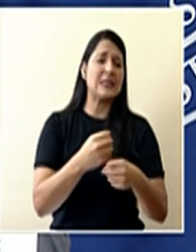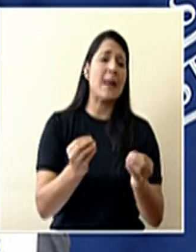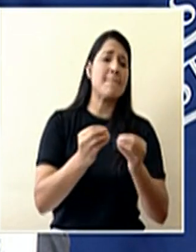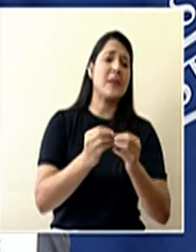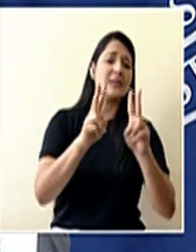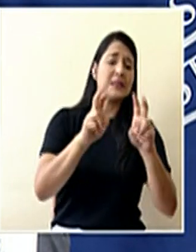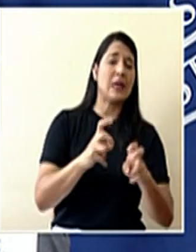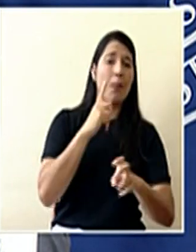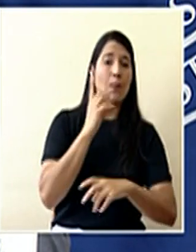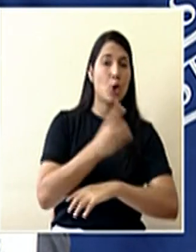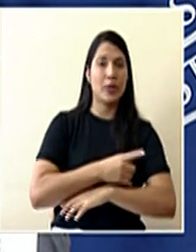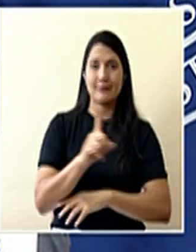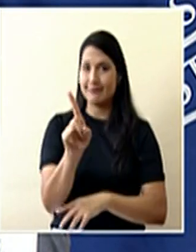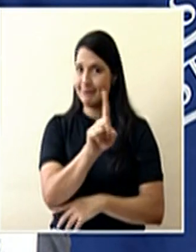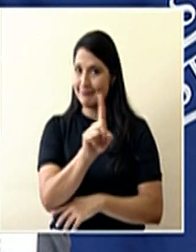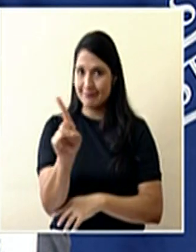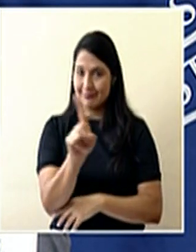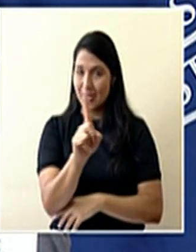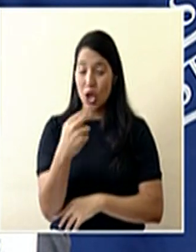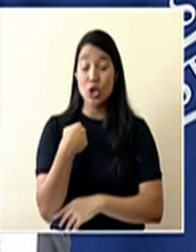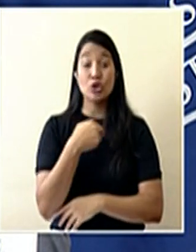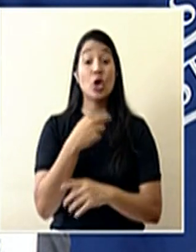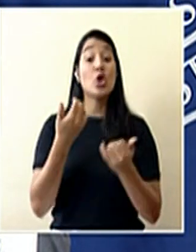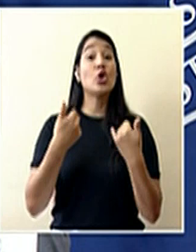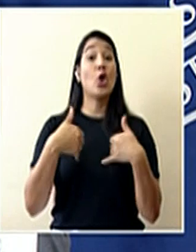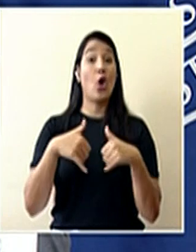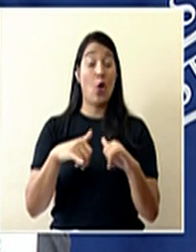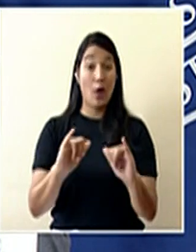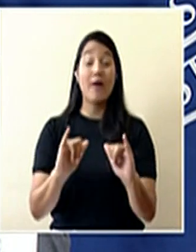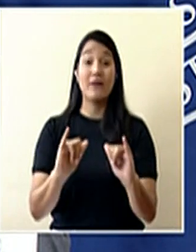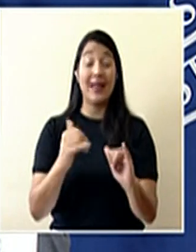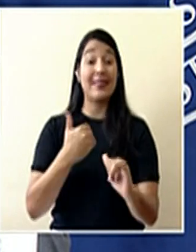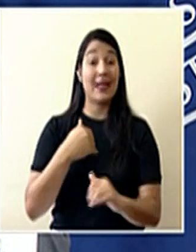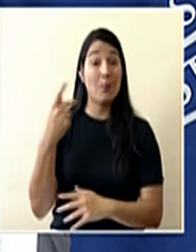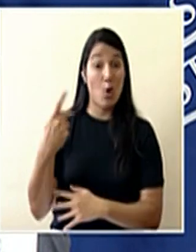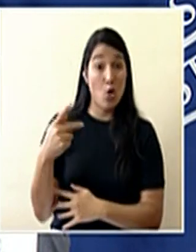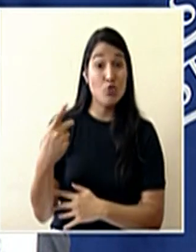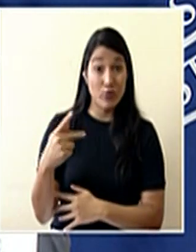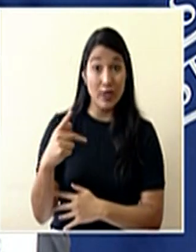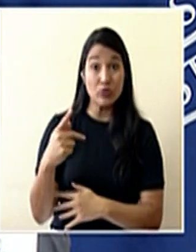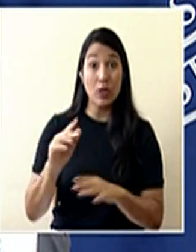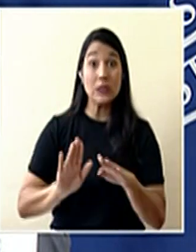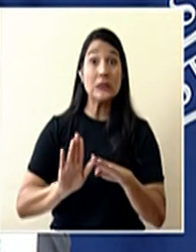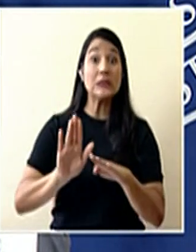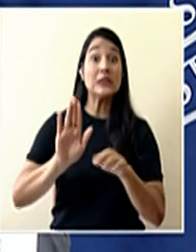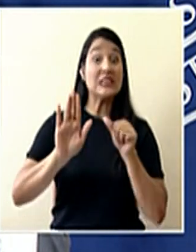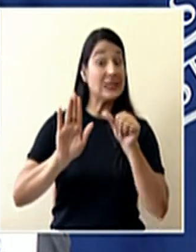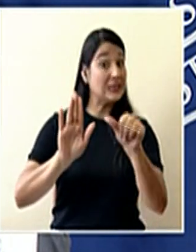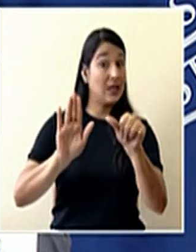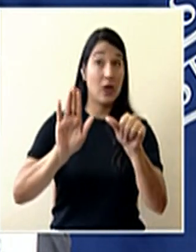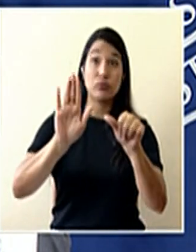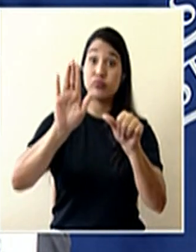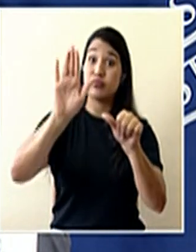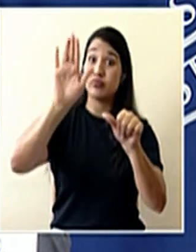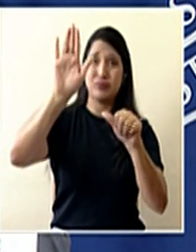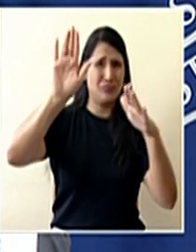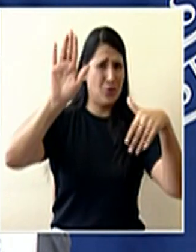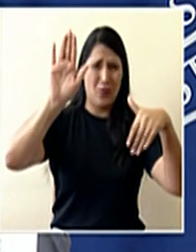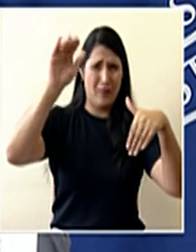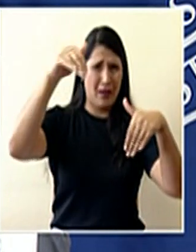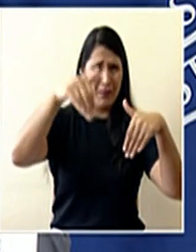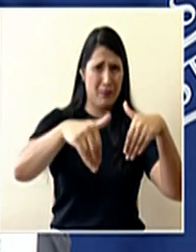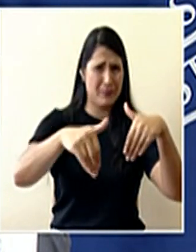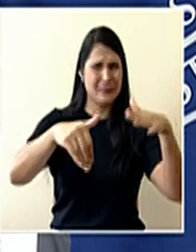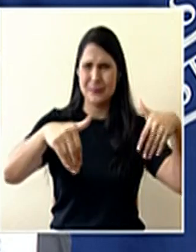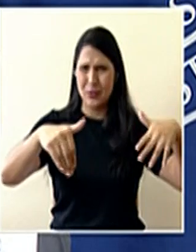señoras, todavía estamos en un riesgo de que exista un pico elevado y tenemos que mantener las